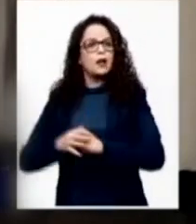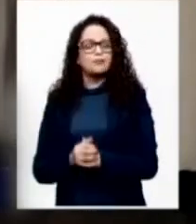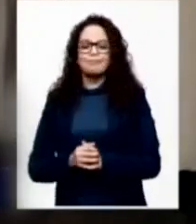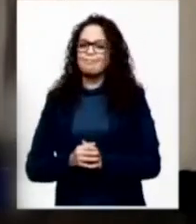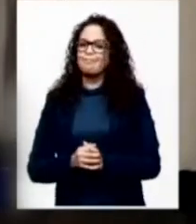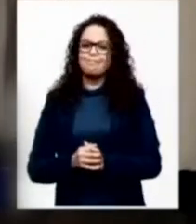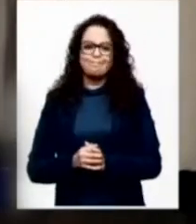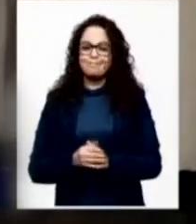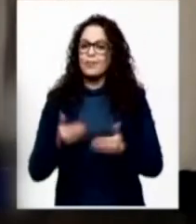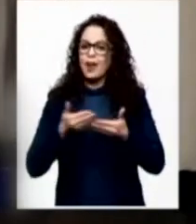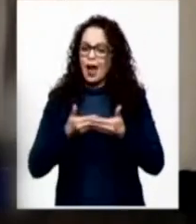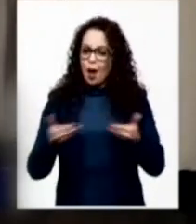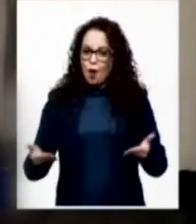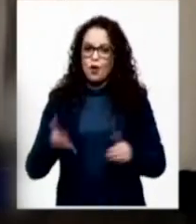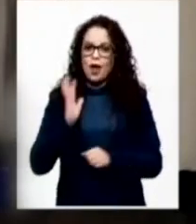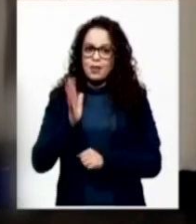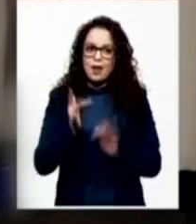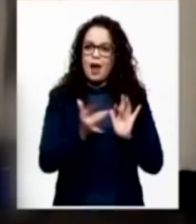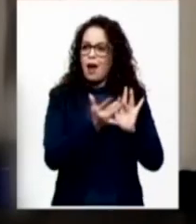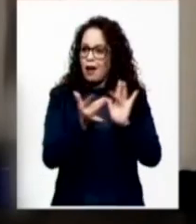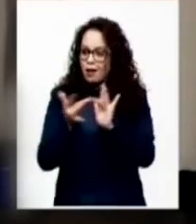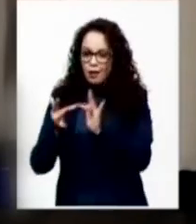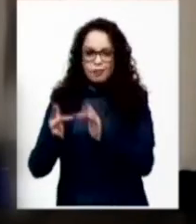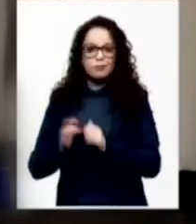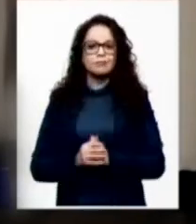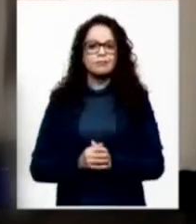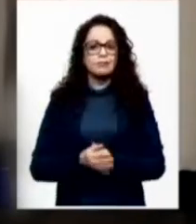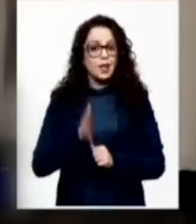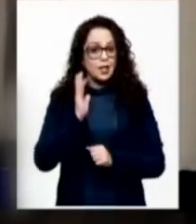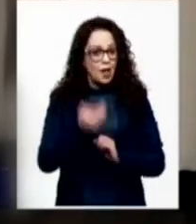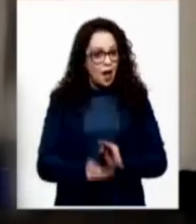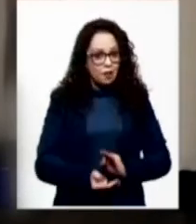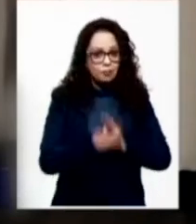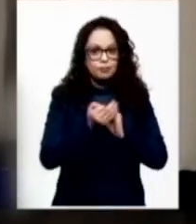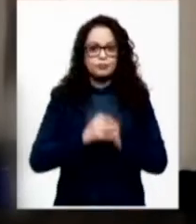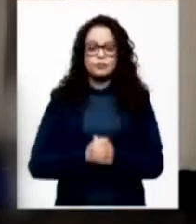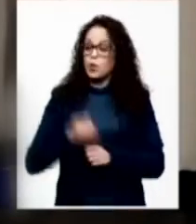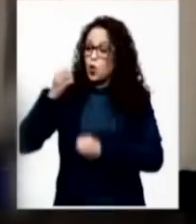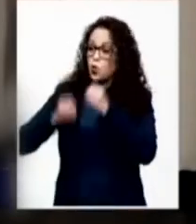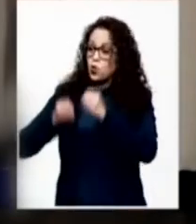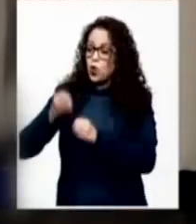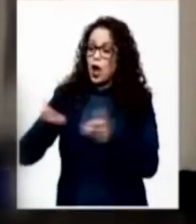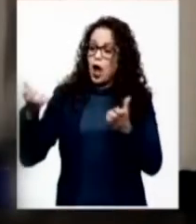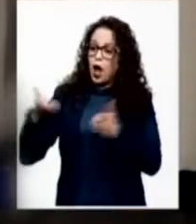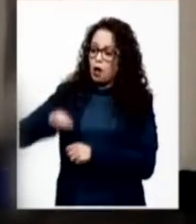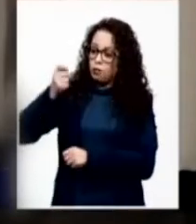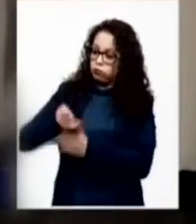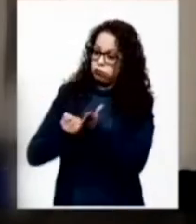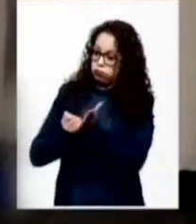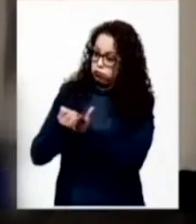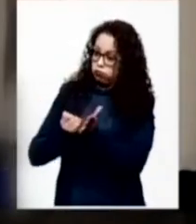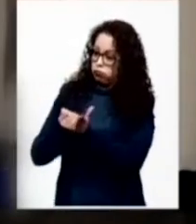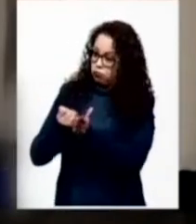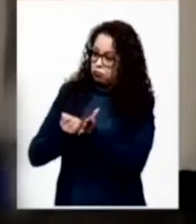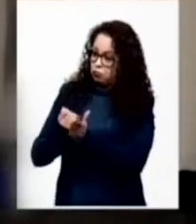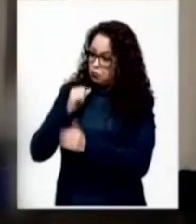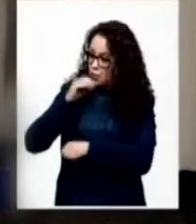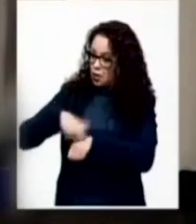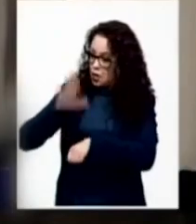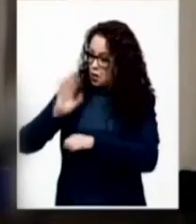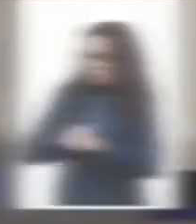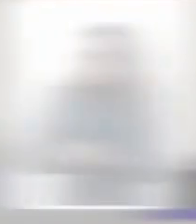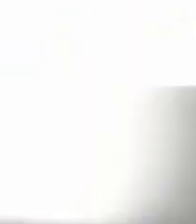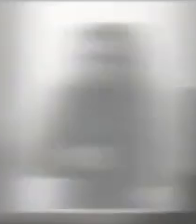que los jueces solo hablamos por nuestra sentencias es decir que los jueces no hablamos solamente hablan